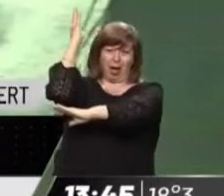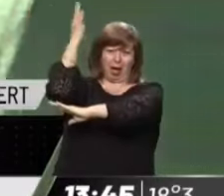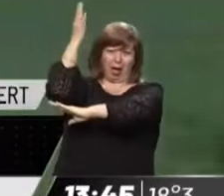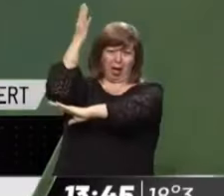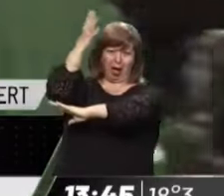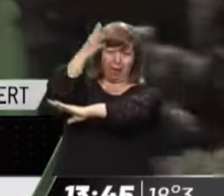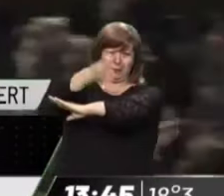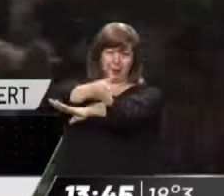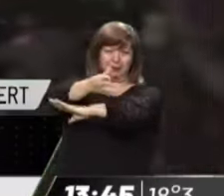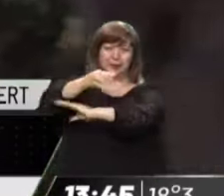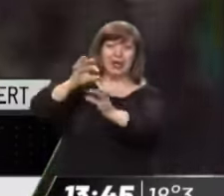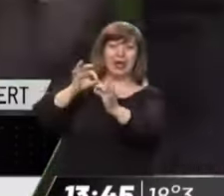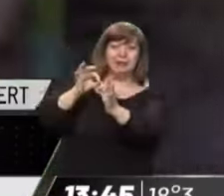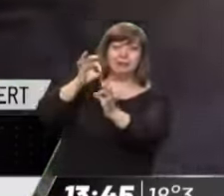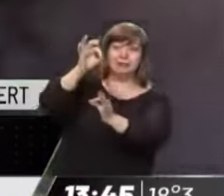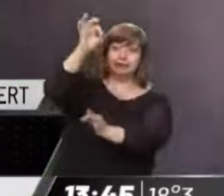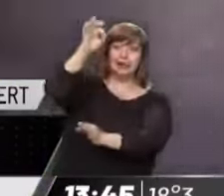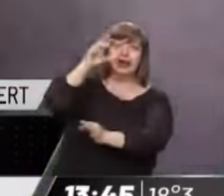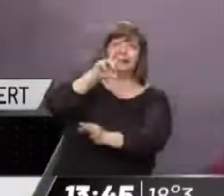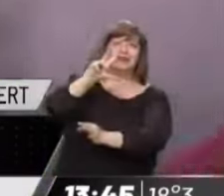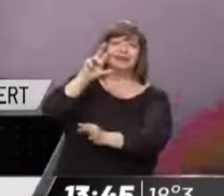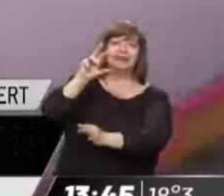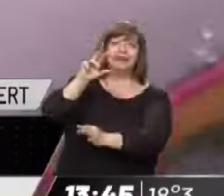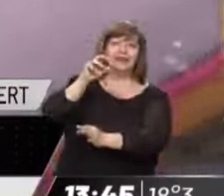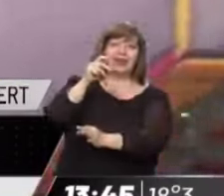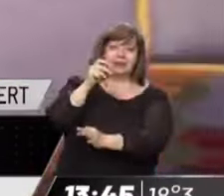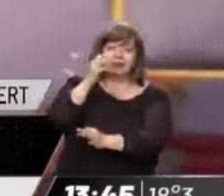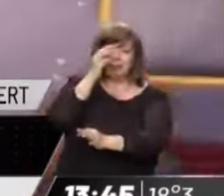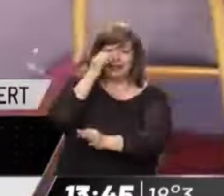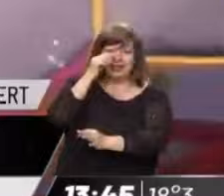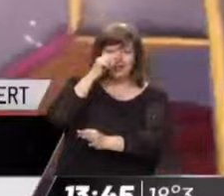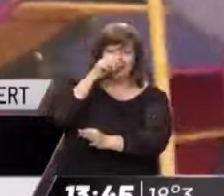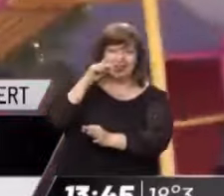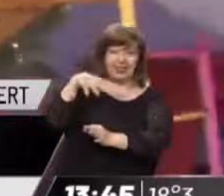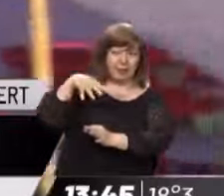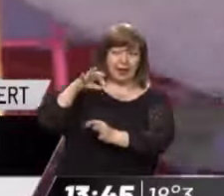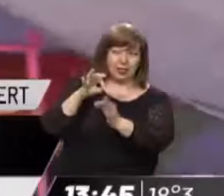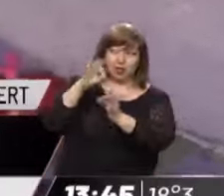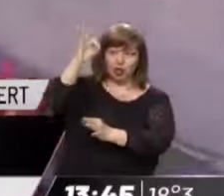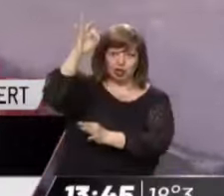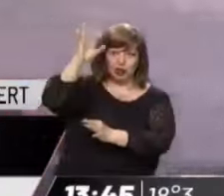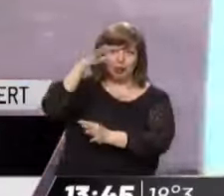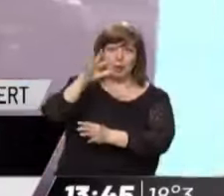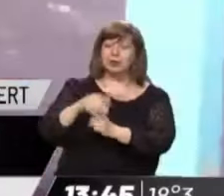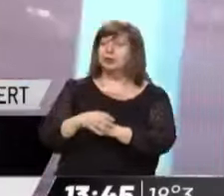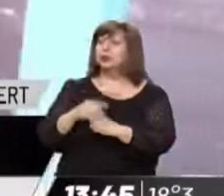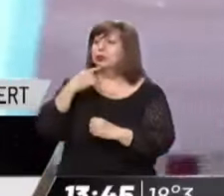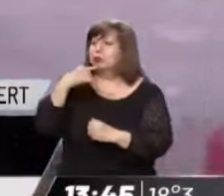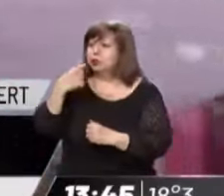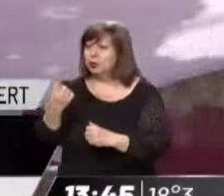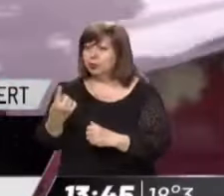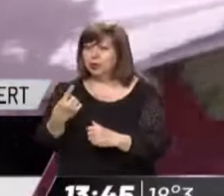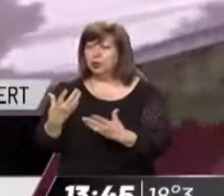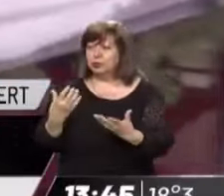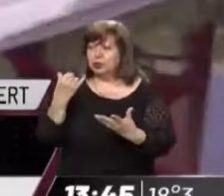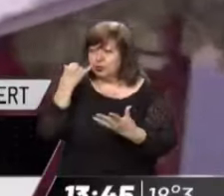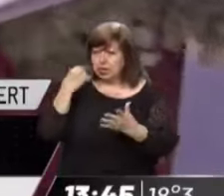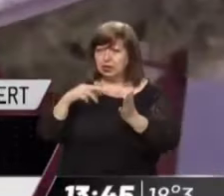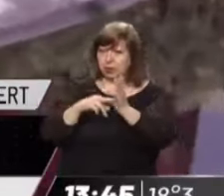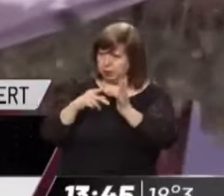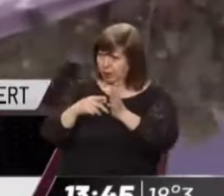y el la tela media Sombra Del Patio ahora ustedes habían denunciado este este pino lo habían visto con algún